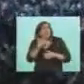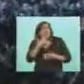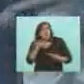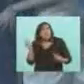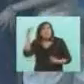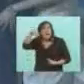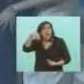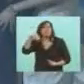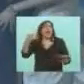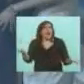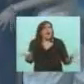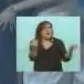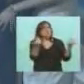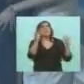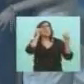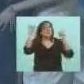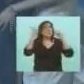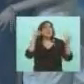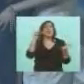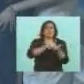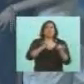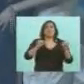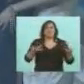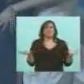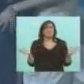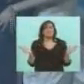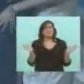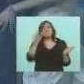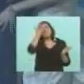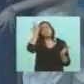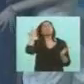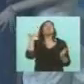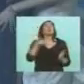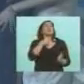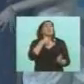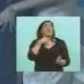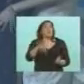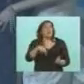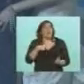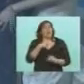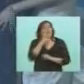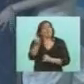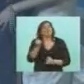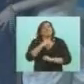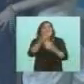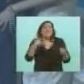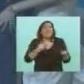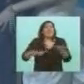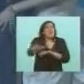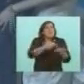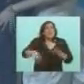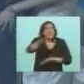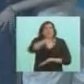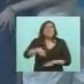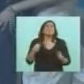ideas, más ideas. Y yo quiero compartir con ustedes esta decisión